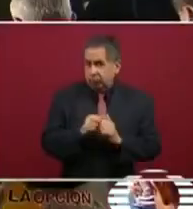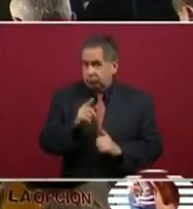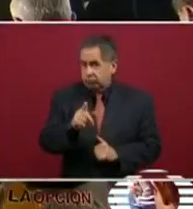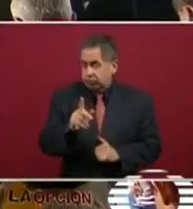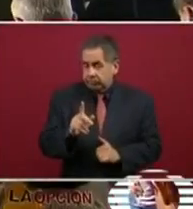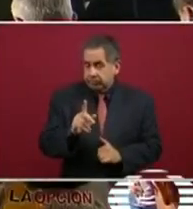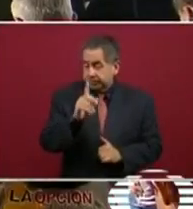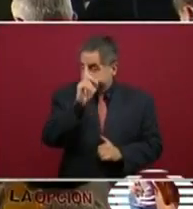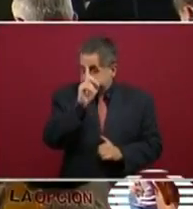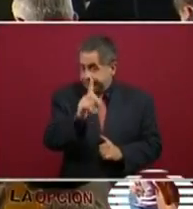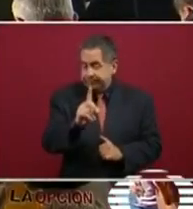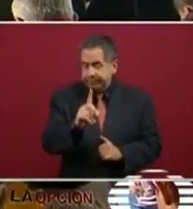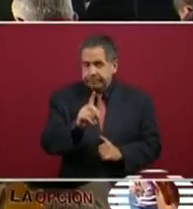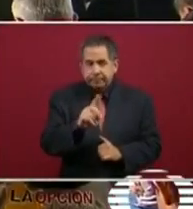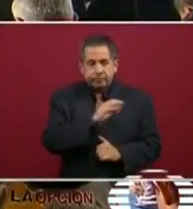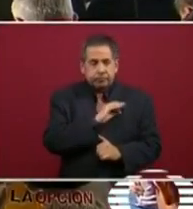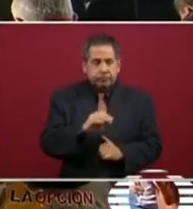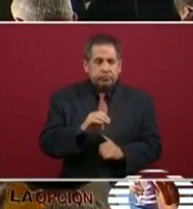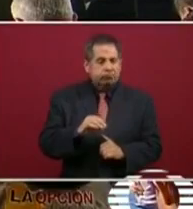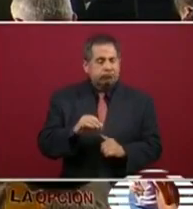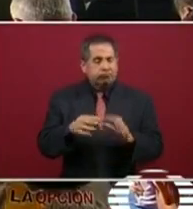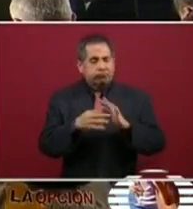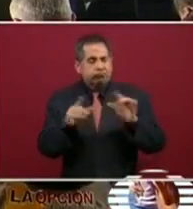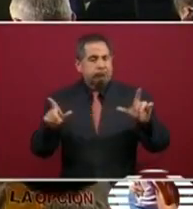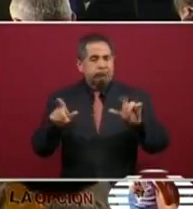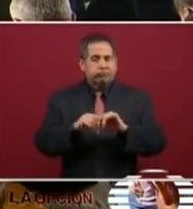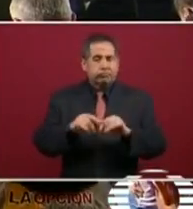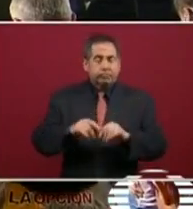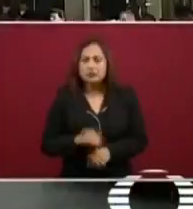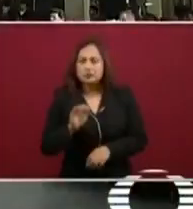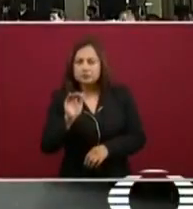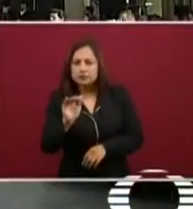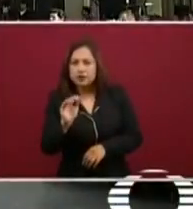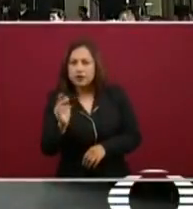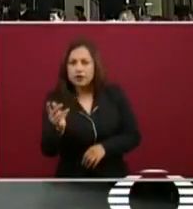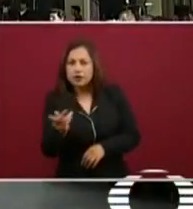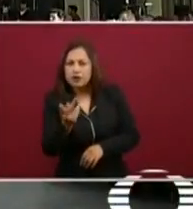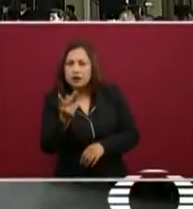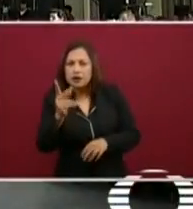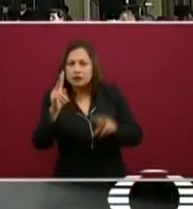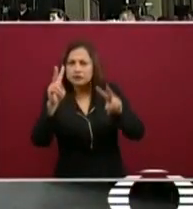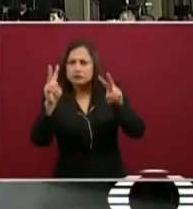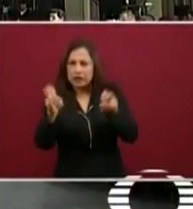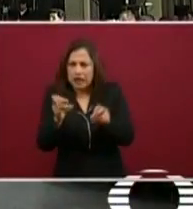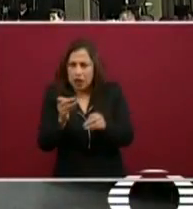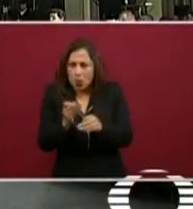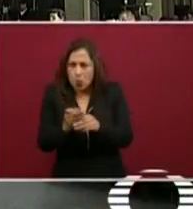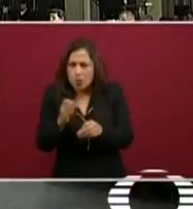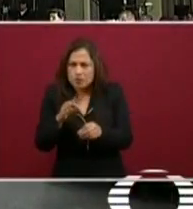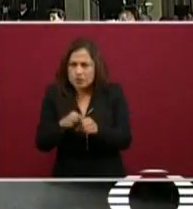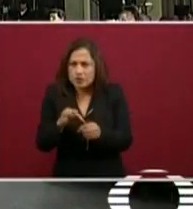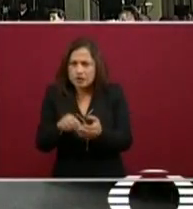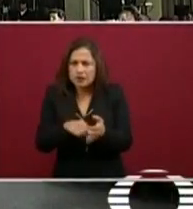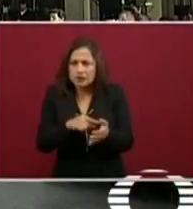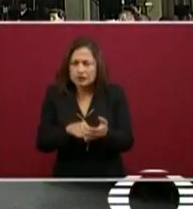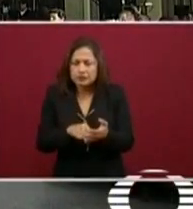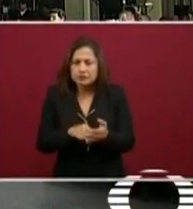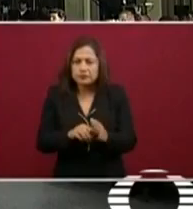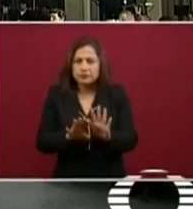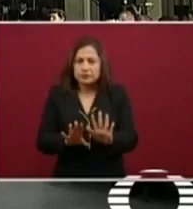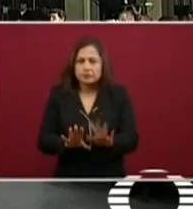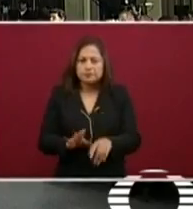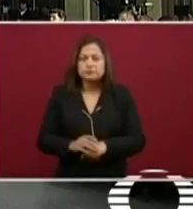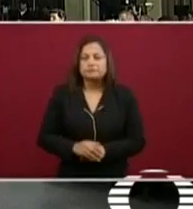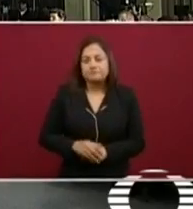pero se puede resumir en la frase: la patria es primero. El presidente aseguró que el gobierno no